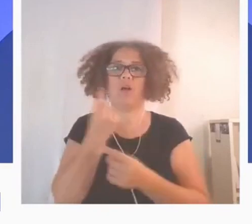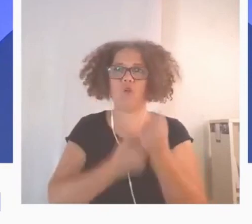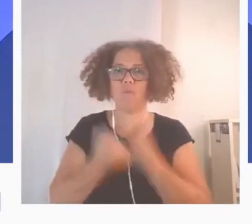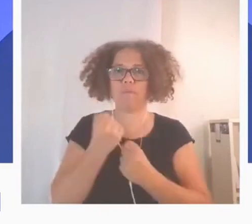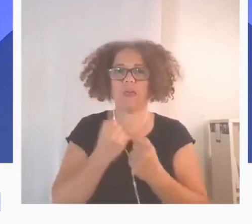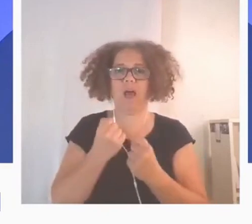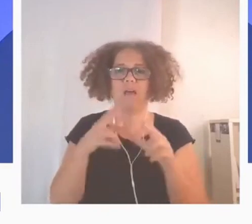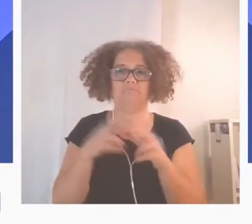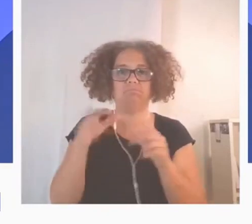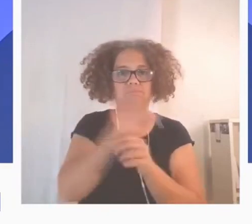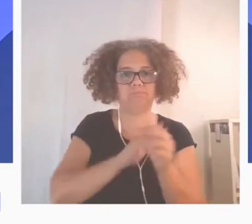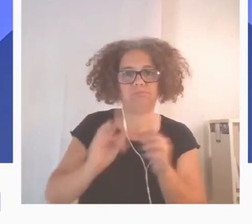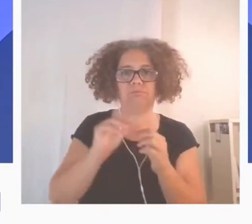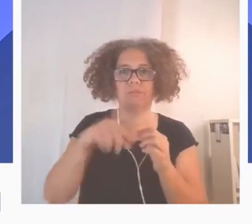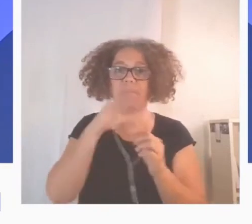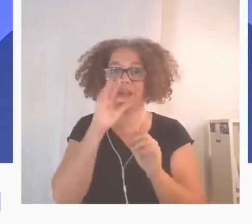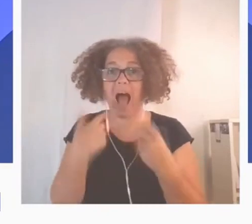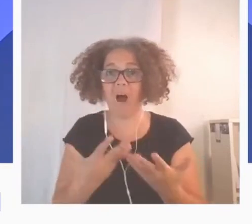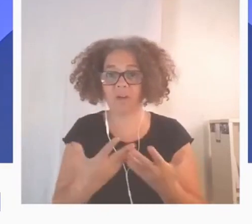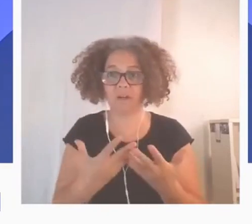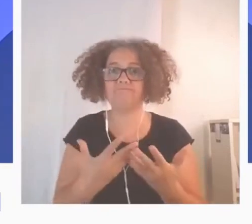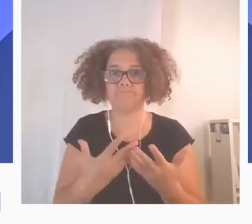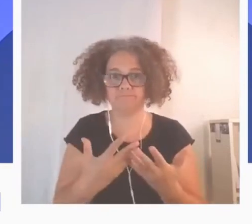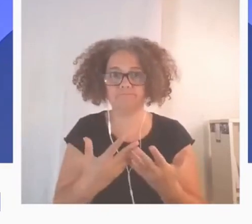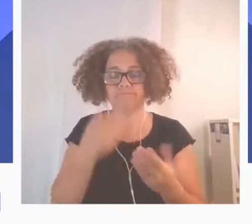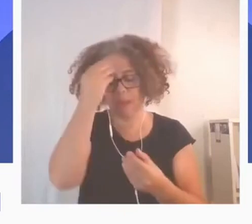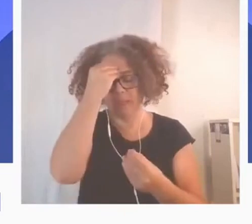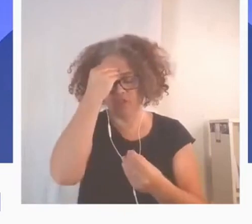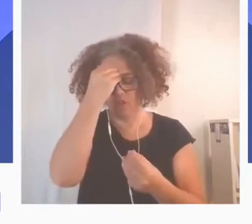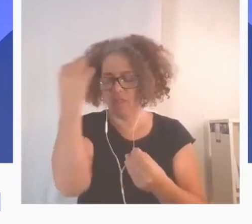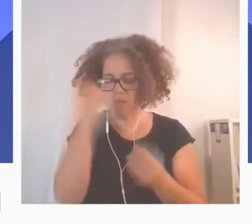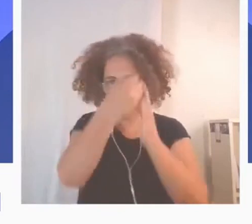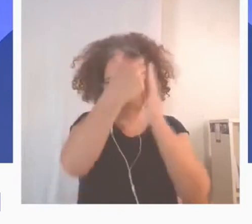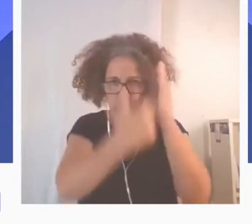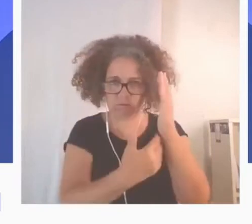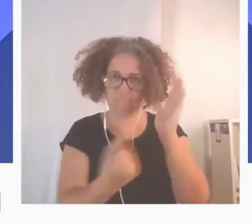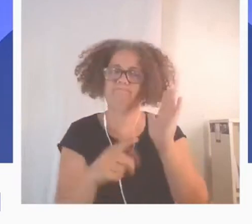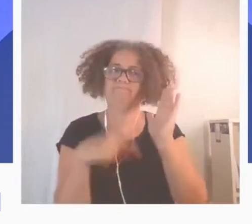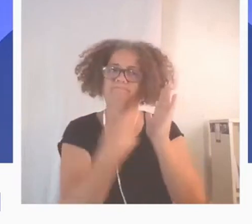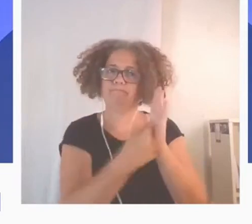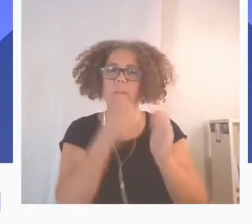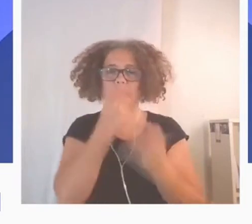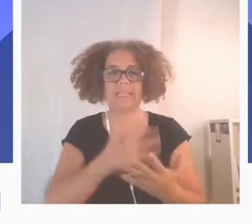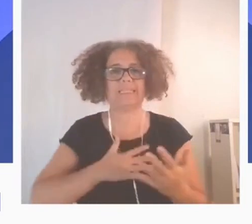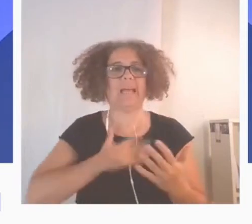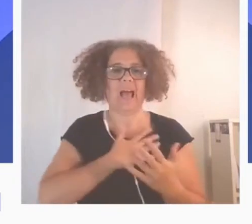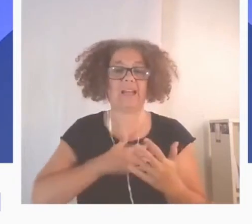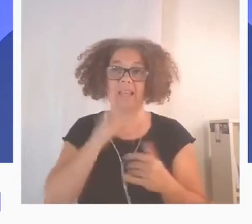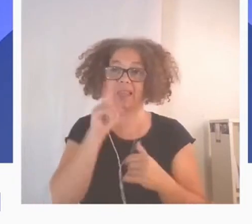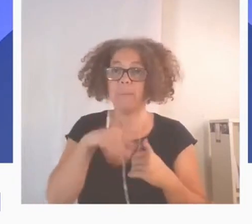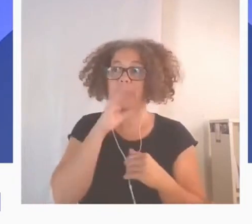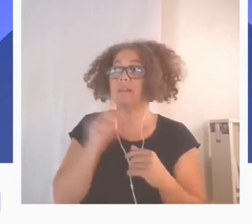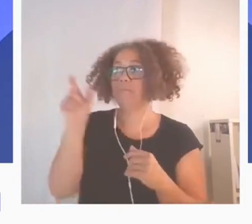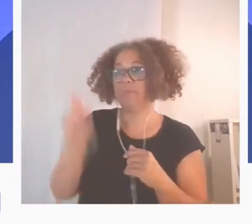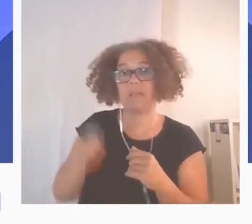yo no sé si no tendremos que empezar a poner algo de esto en estas listas, es decir, también trabajar en definitiva por el bienestar de todos. Bueno, Antonio hizo una